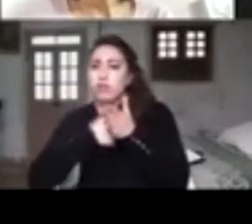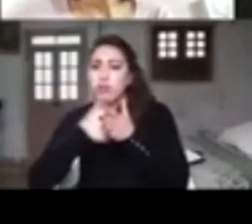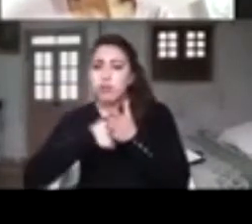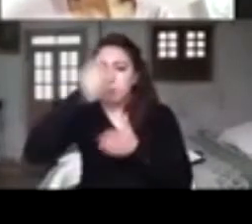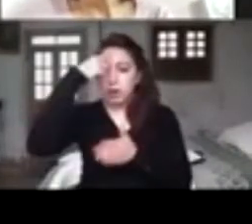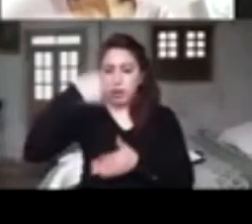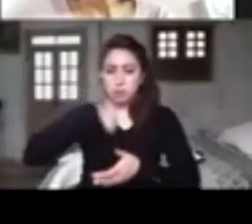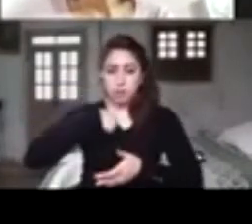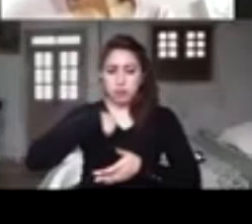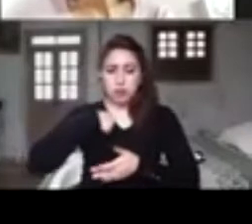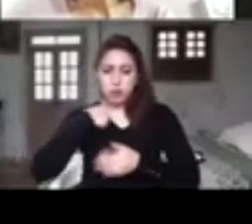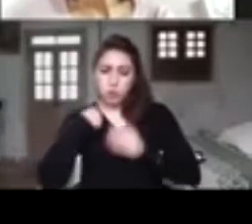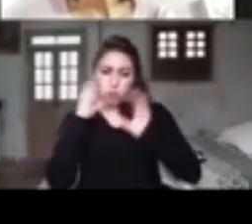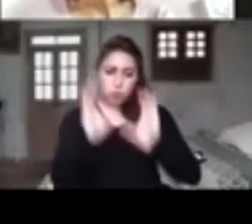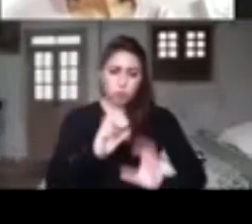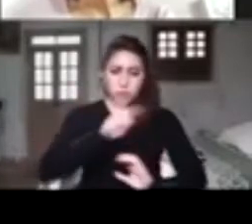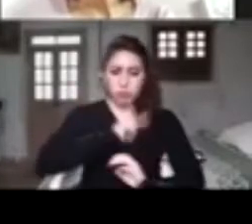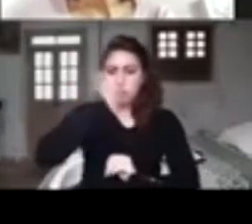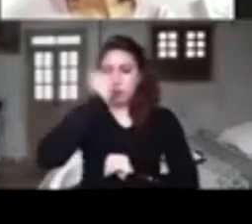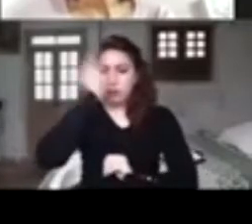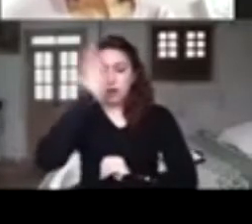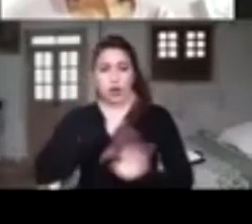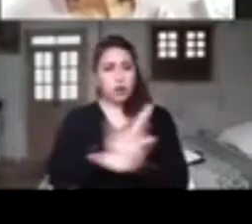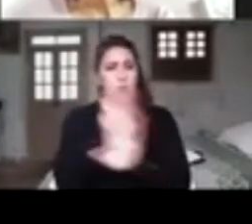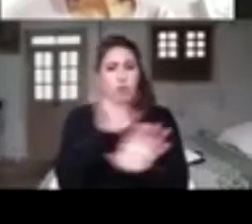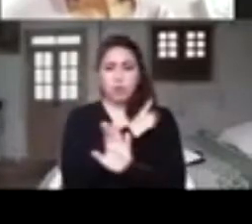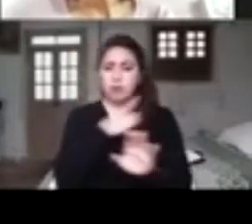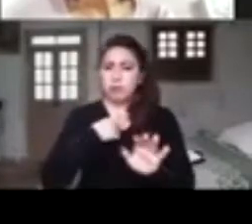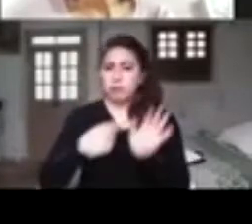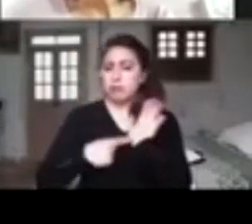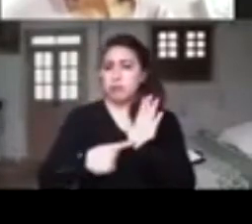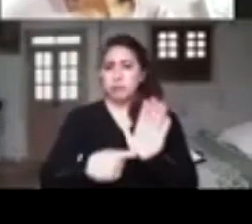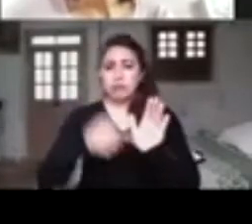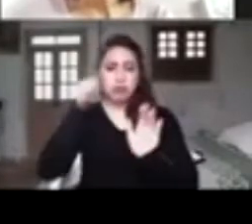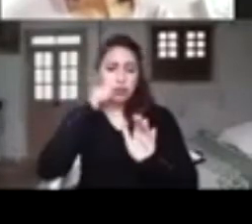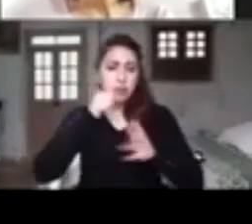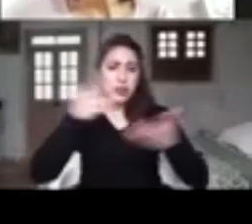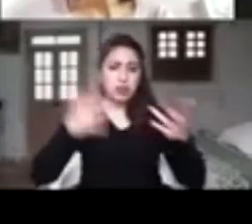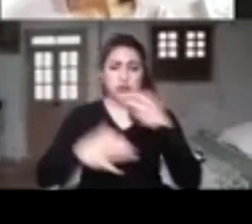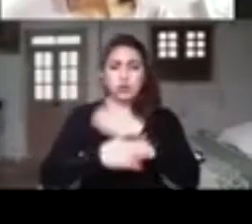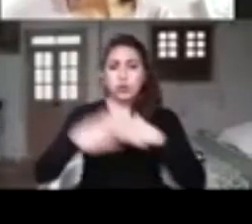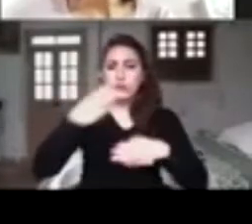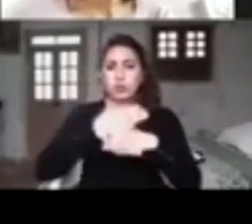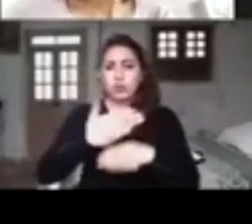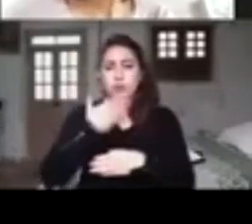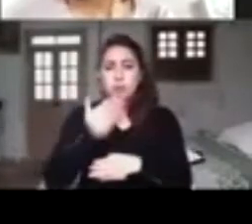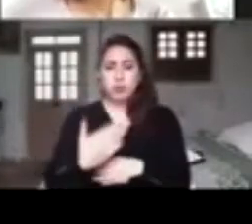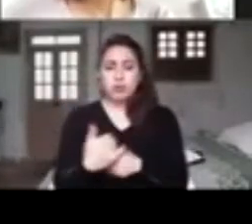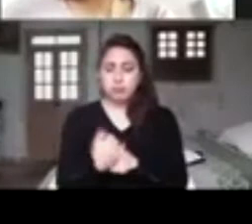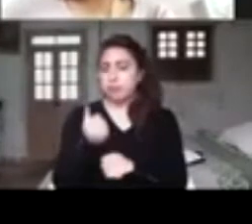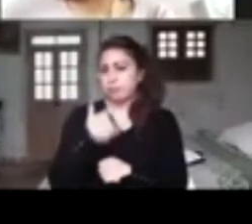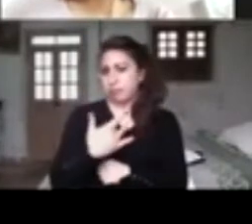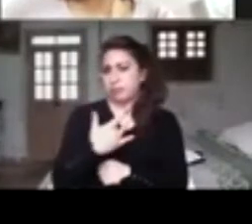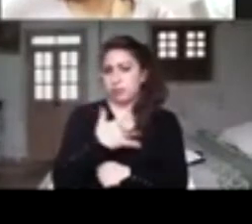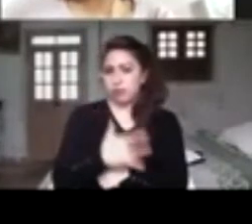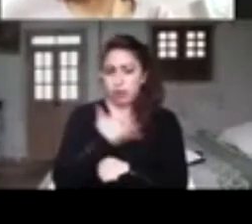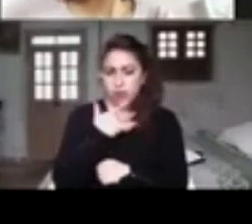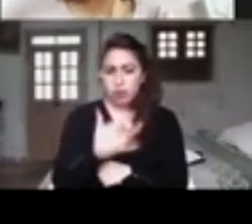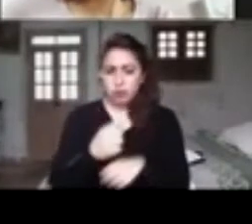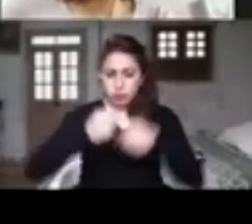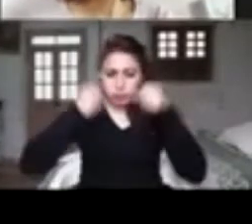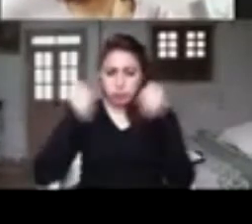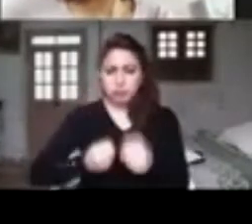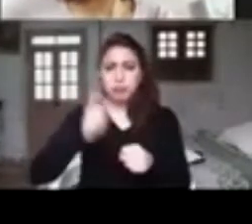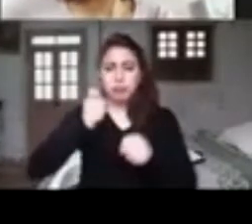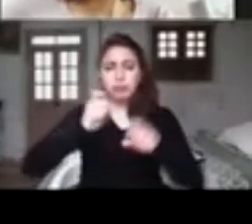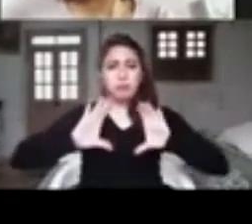personales. Estoy convencida que la primera legislatura del Congreso de la Ciudad de México está dejando